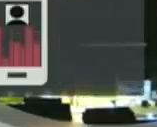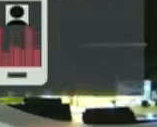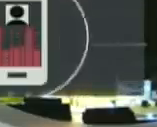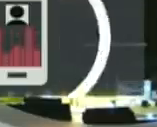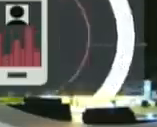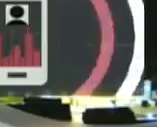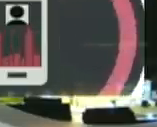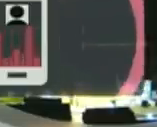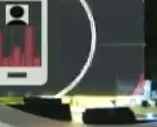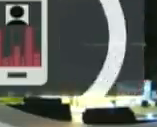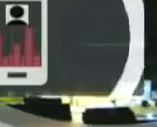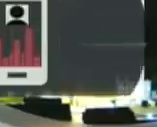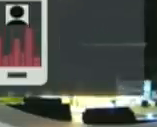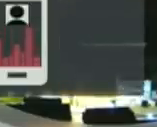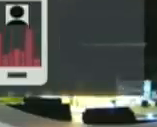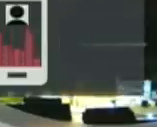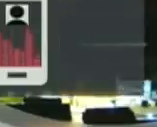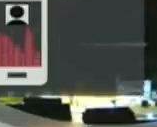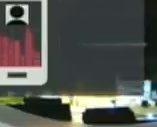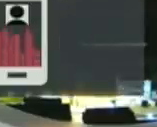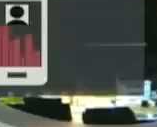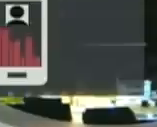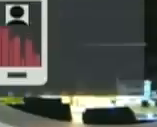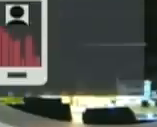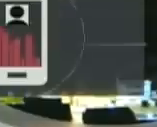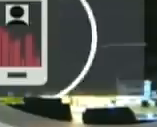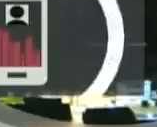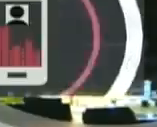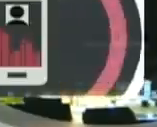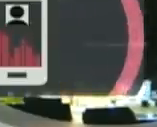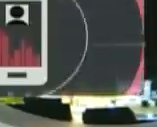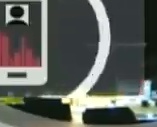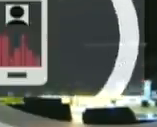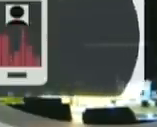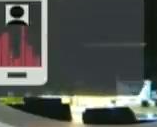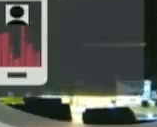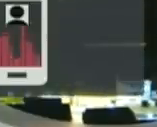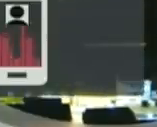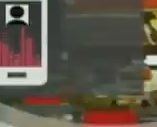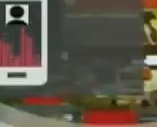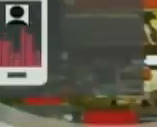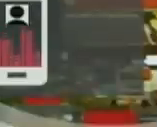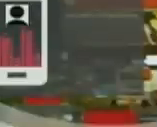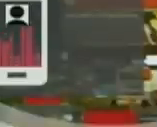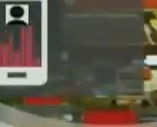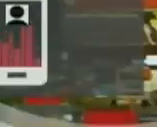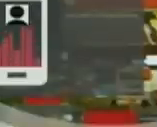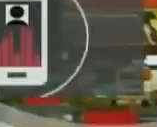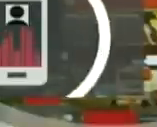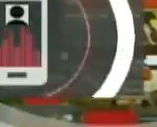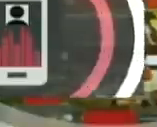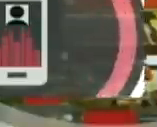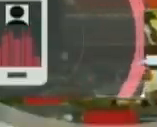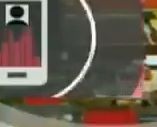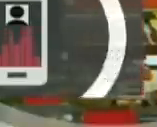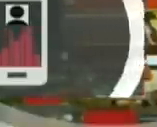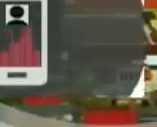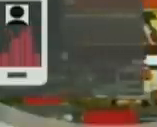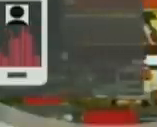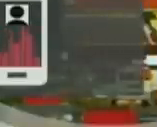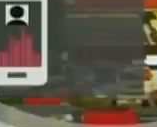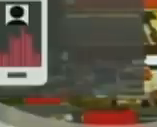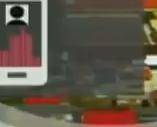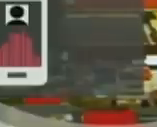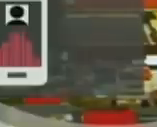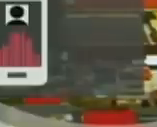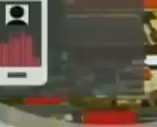vigilada, donde hemos visto, bueno, prudencia, hemos visto los sectores acoplándose para